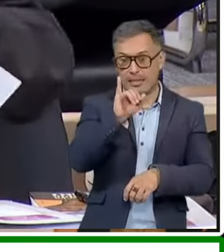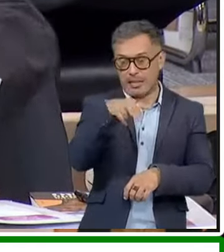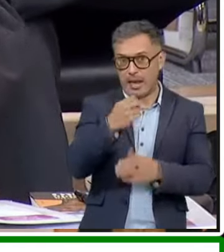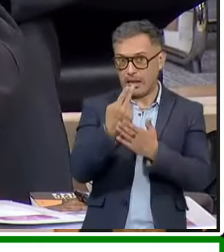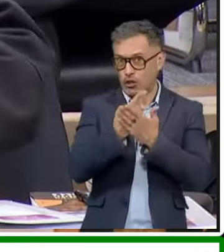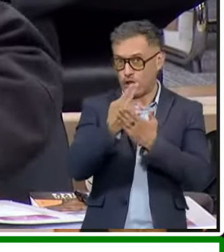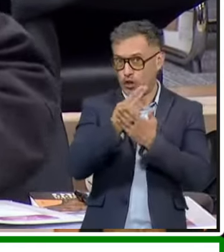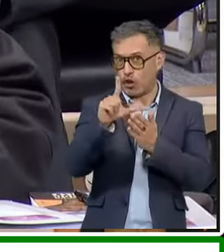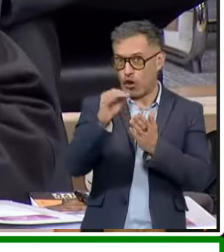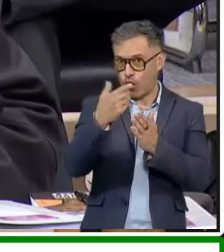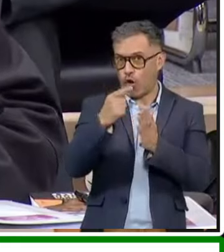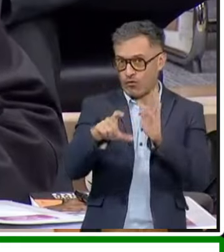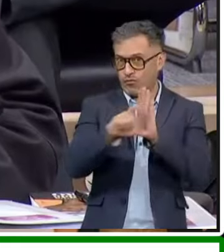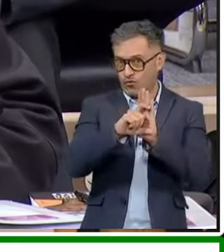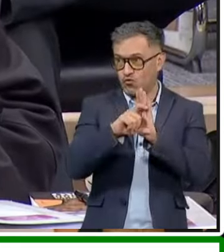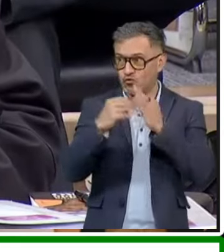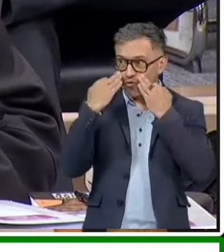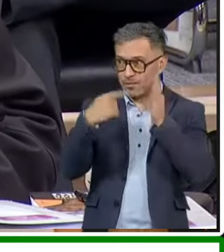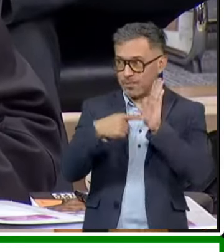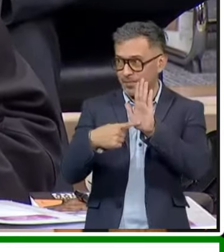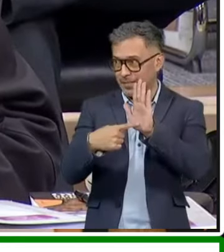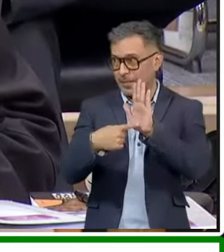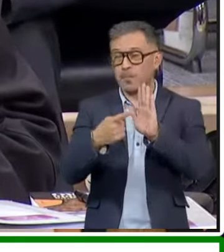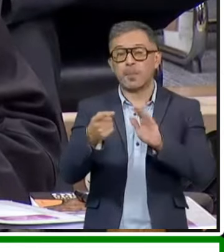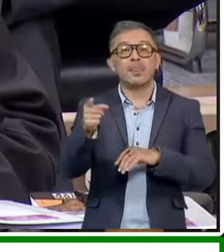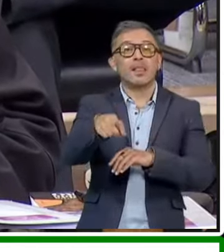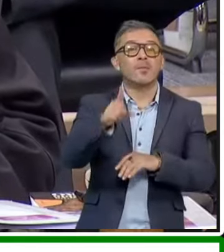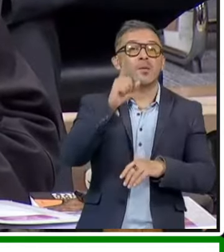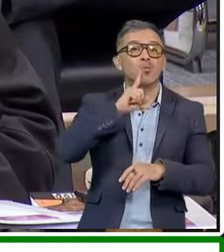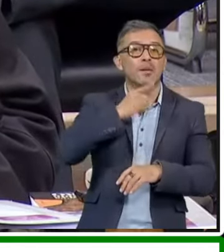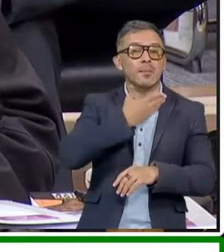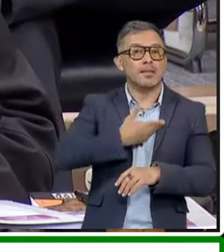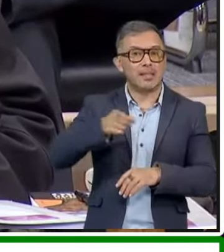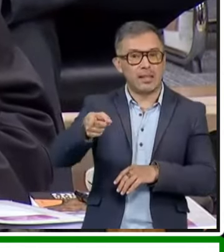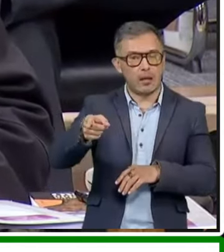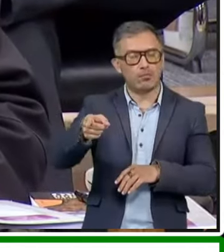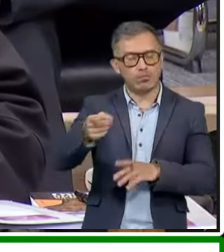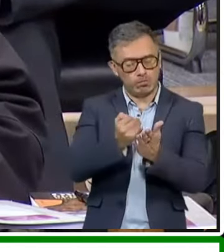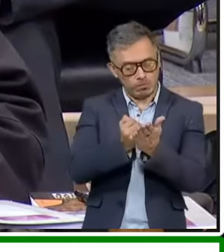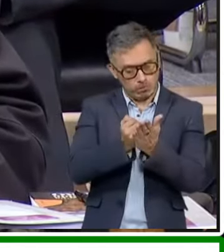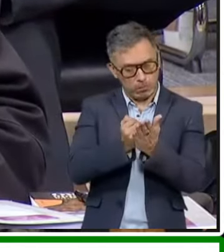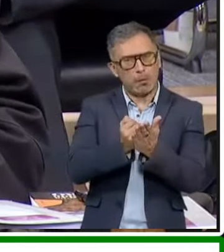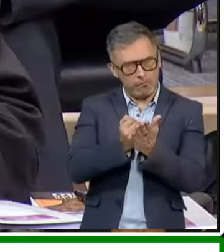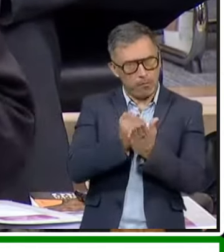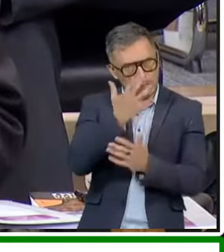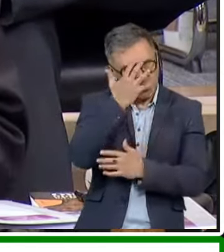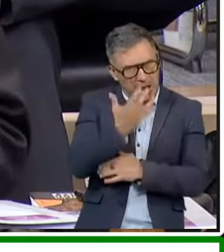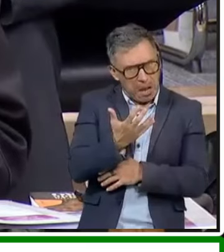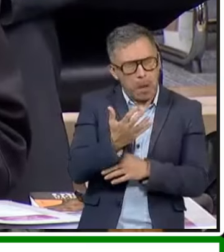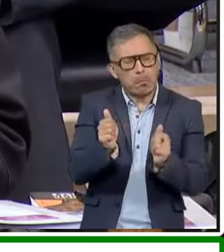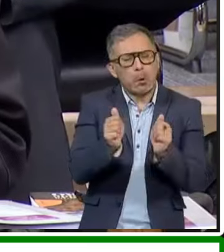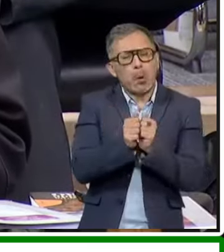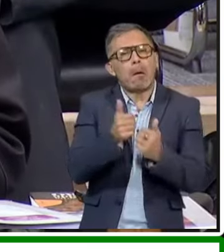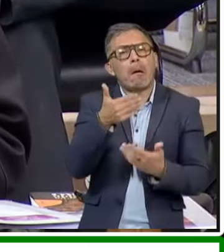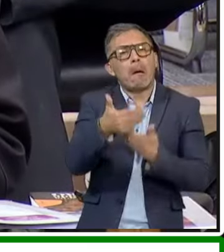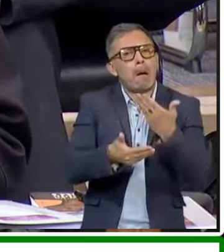y la presidenta, consejera presidente, firme y gentil, planteó que